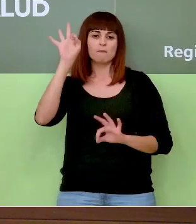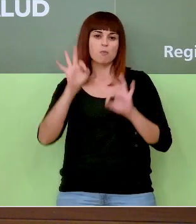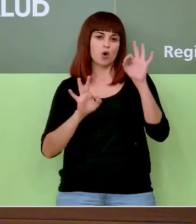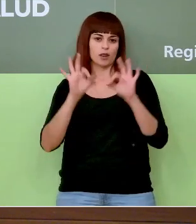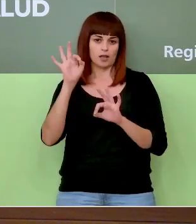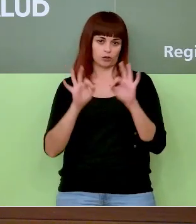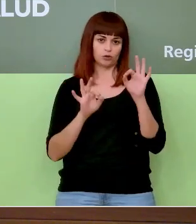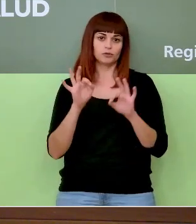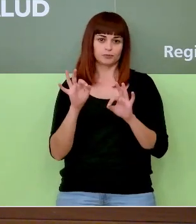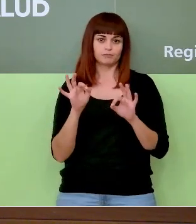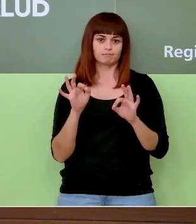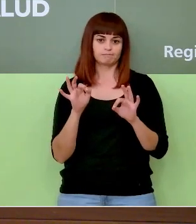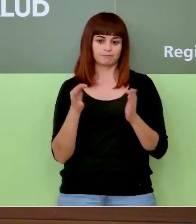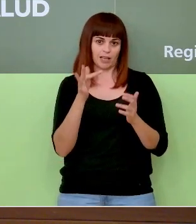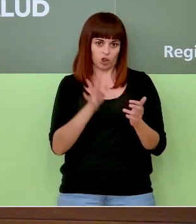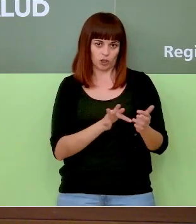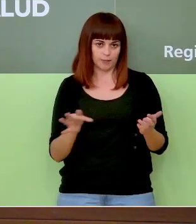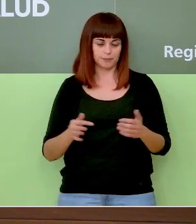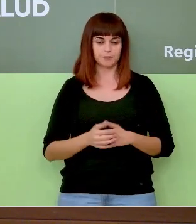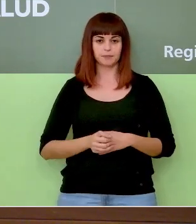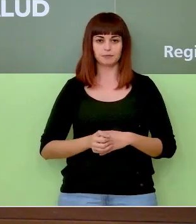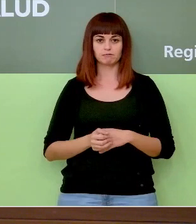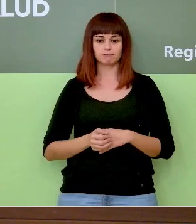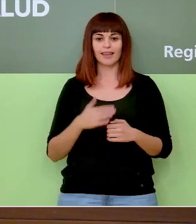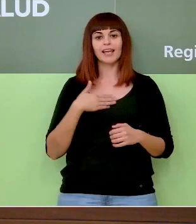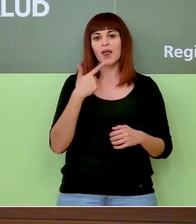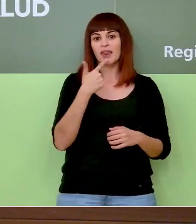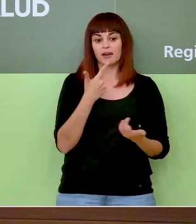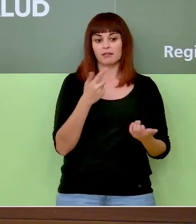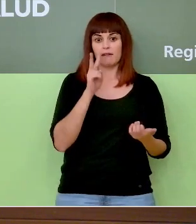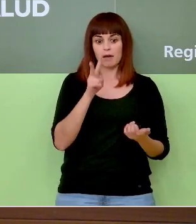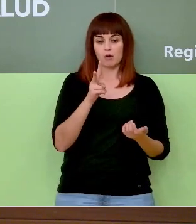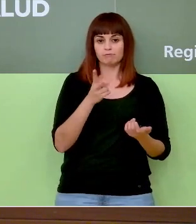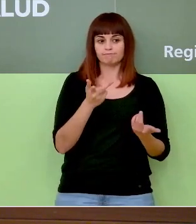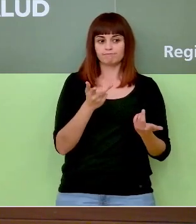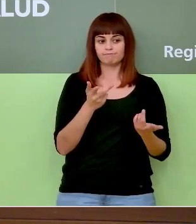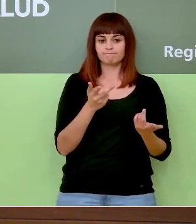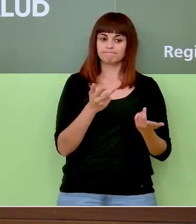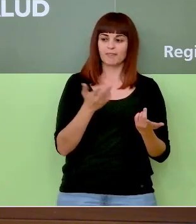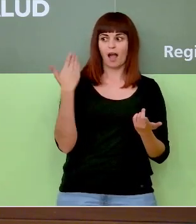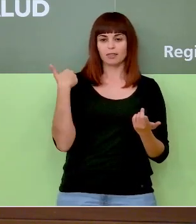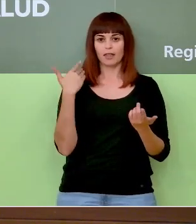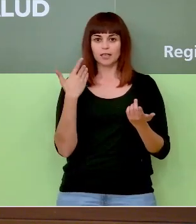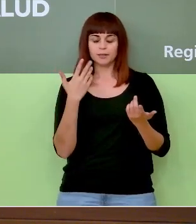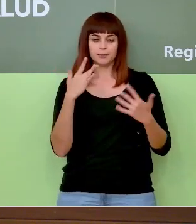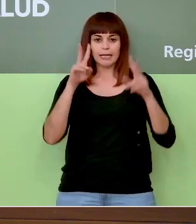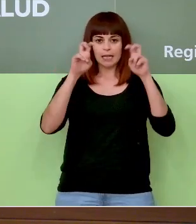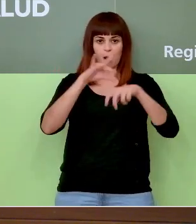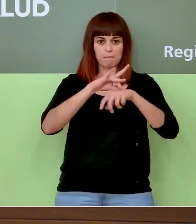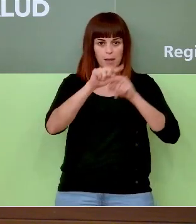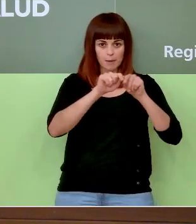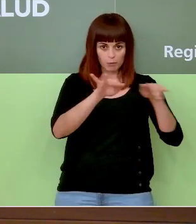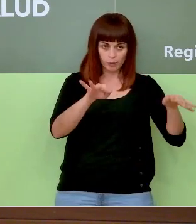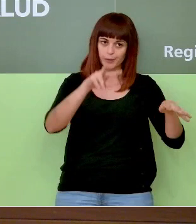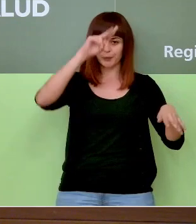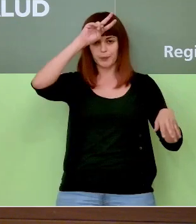los casos del total de casos. Es decir, vemos cómo hay determinados medios que nos preocupaban epidemiológicamente que en realidad se